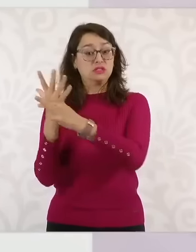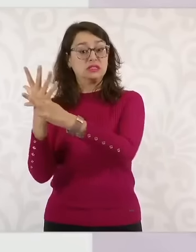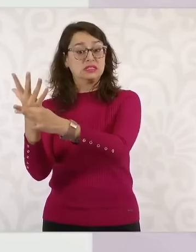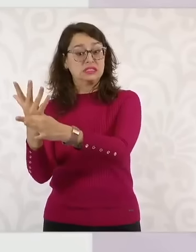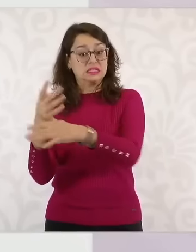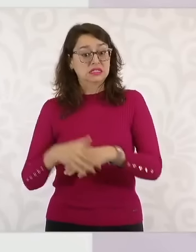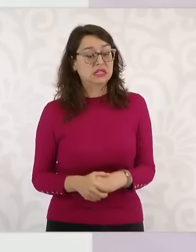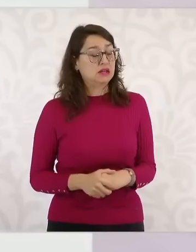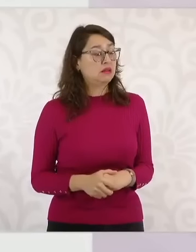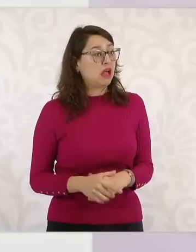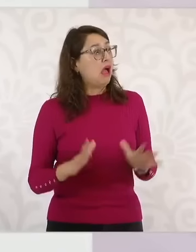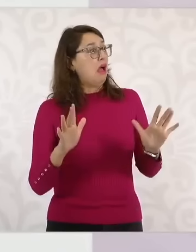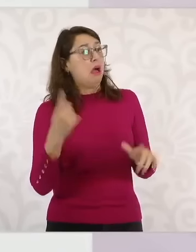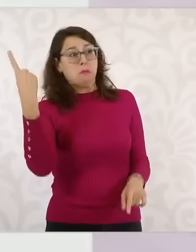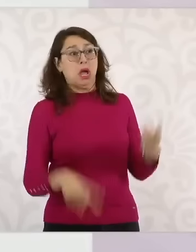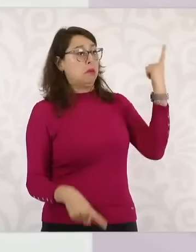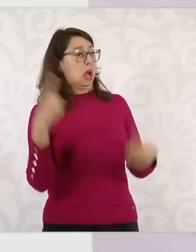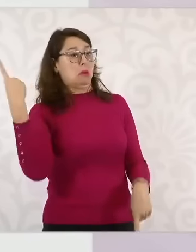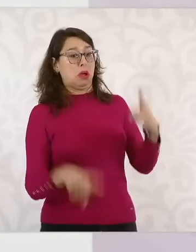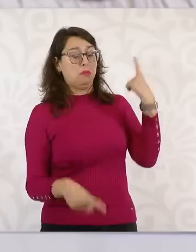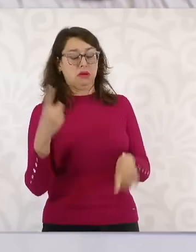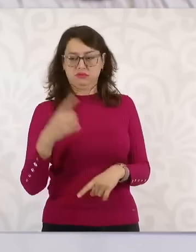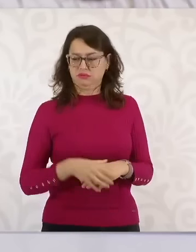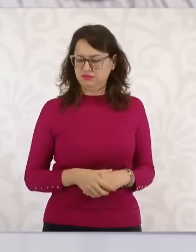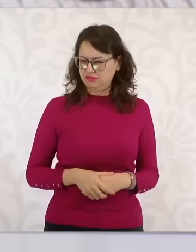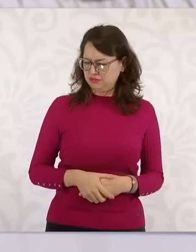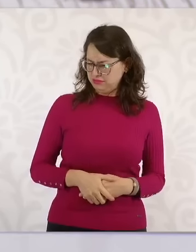al autoritarismo, cuando él